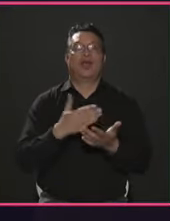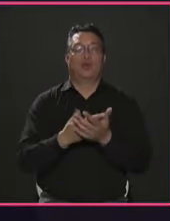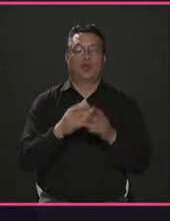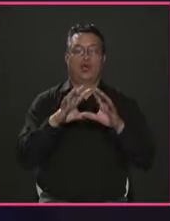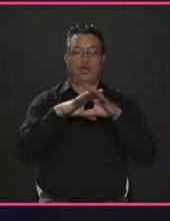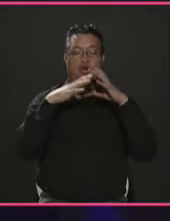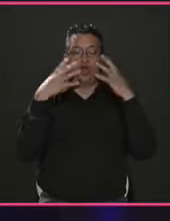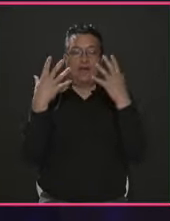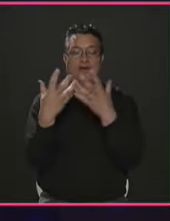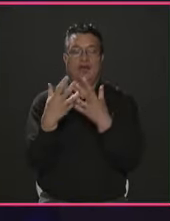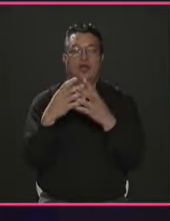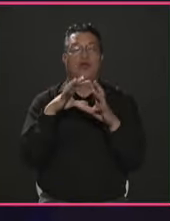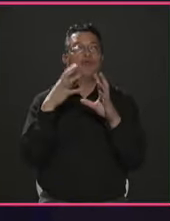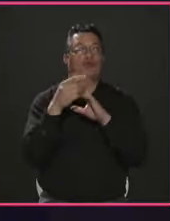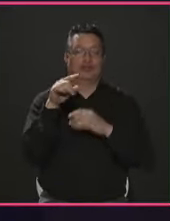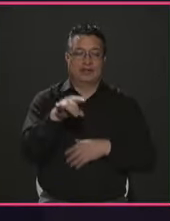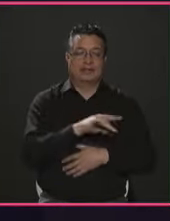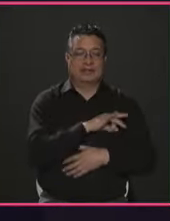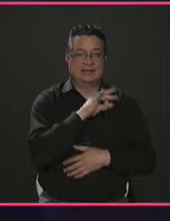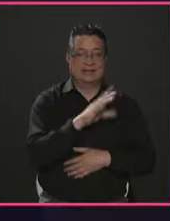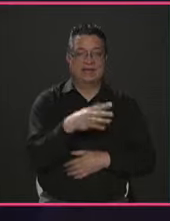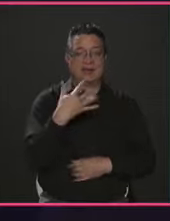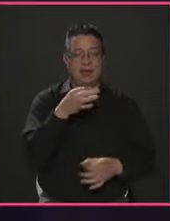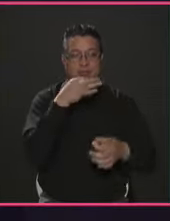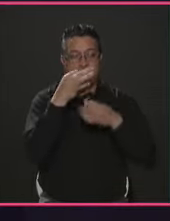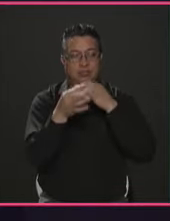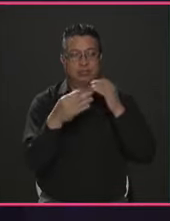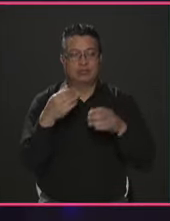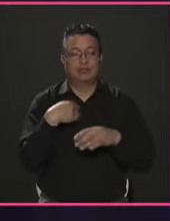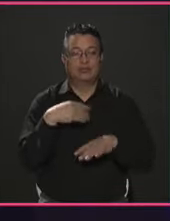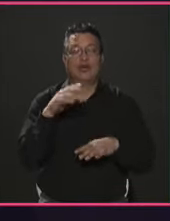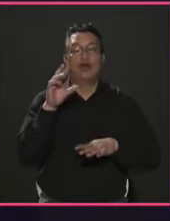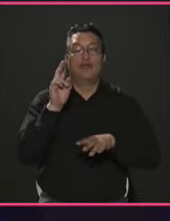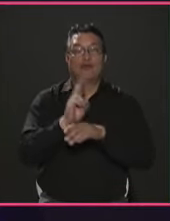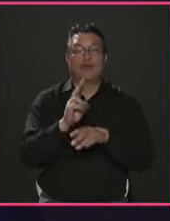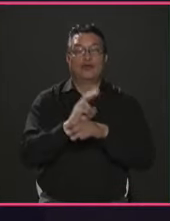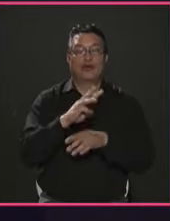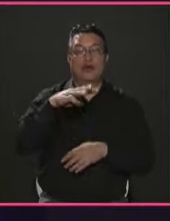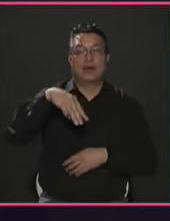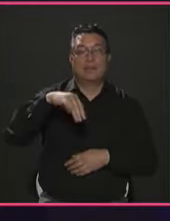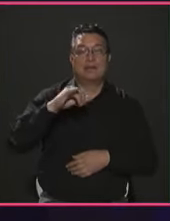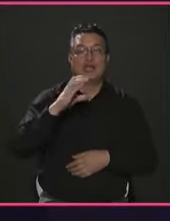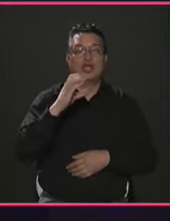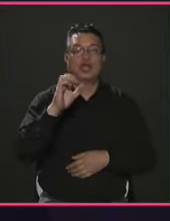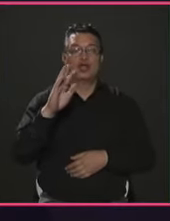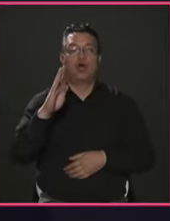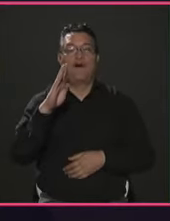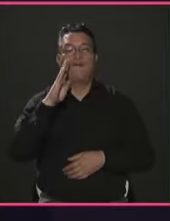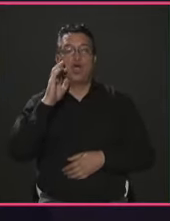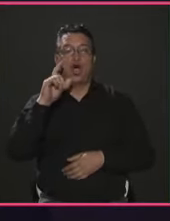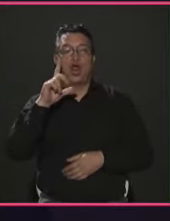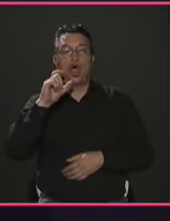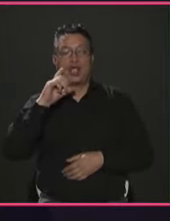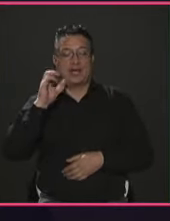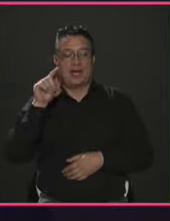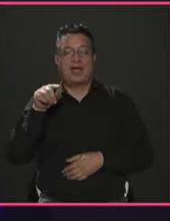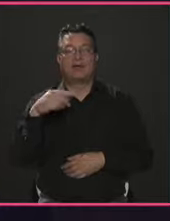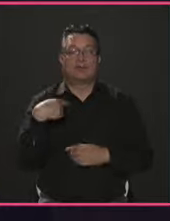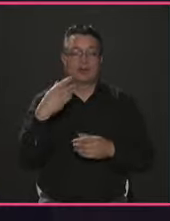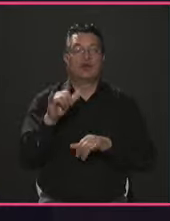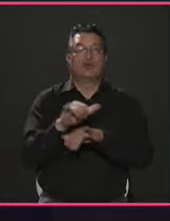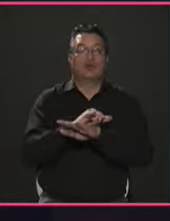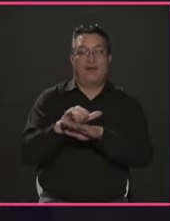en el mundo aquí en Chile como mencionamos antes también soy un profesor de microbiología y trabajo en la ciudad de Nueva York en virología